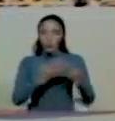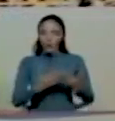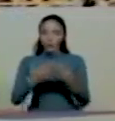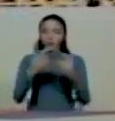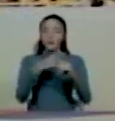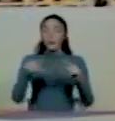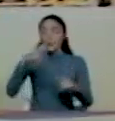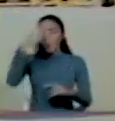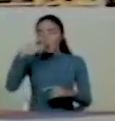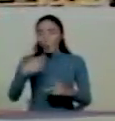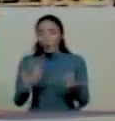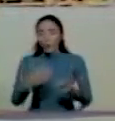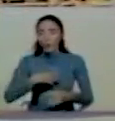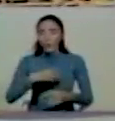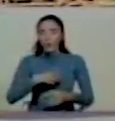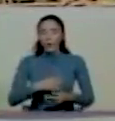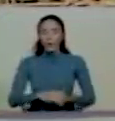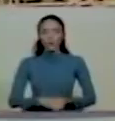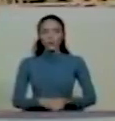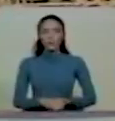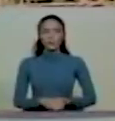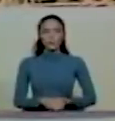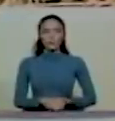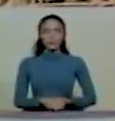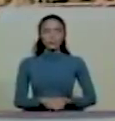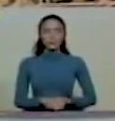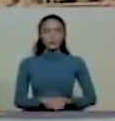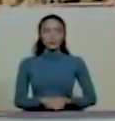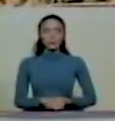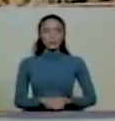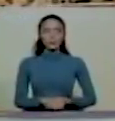Y termina siendo un clan.